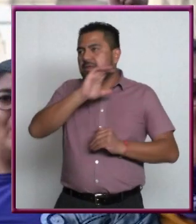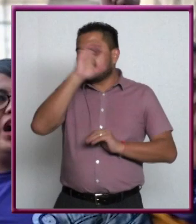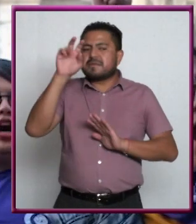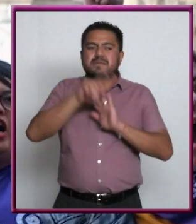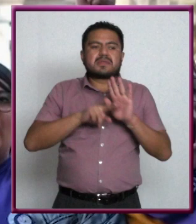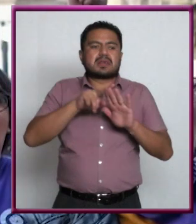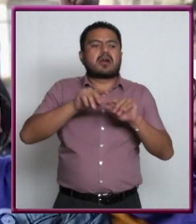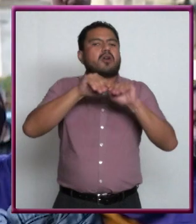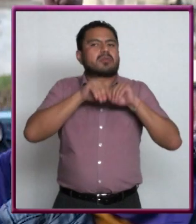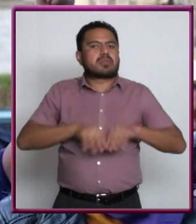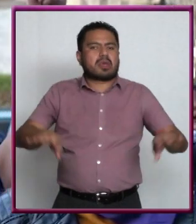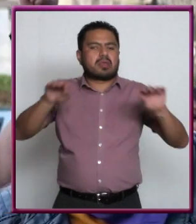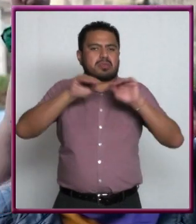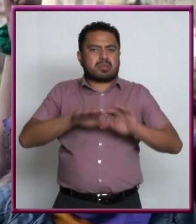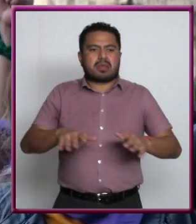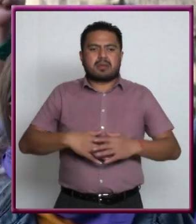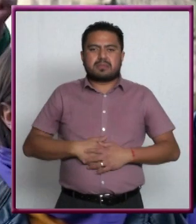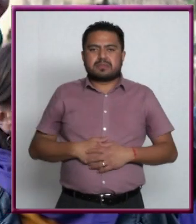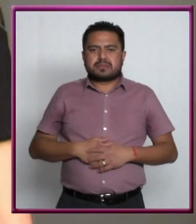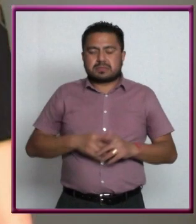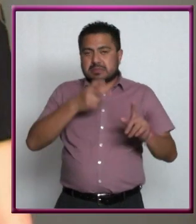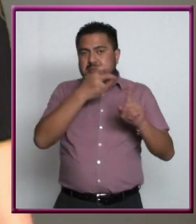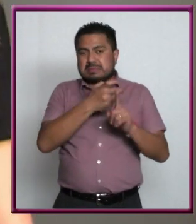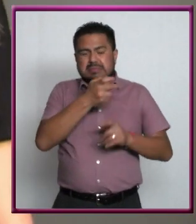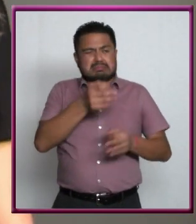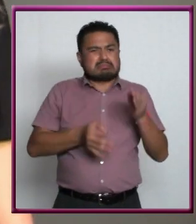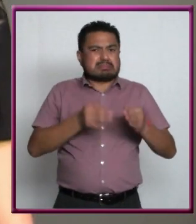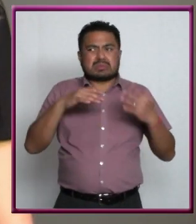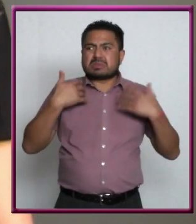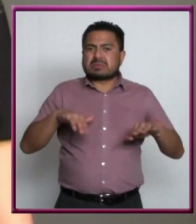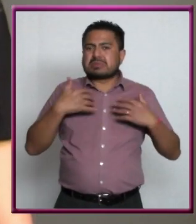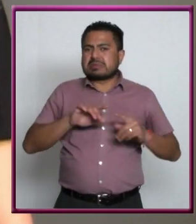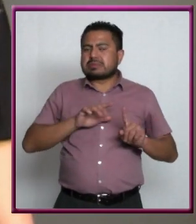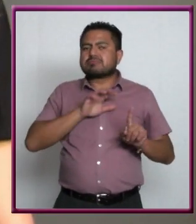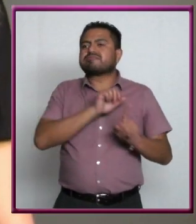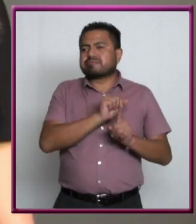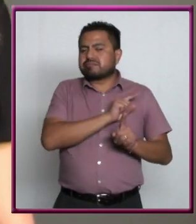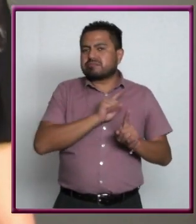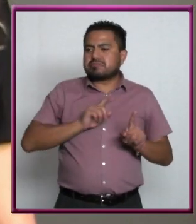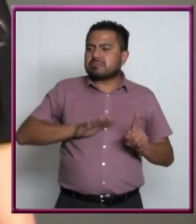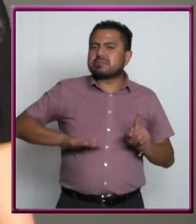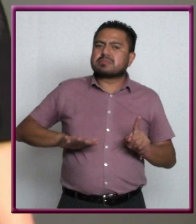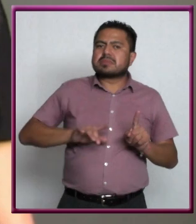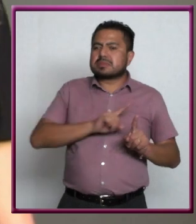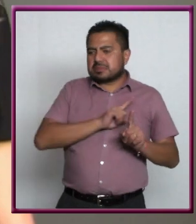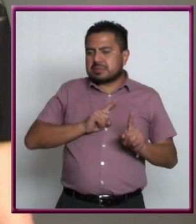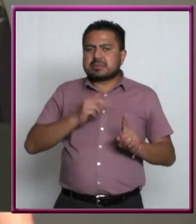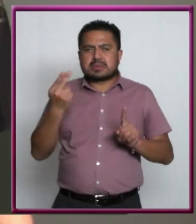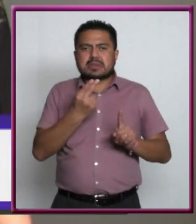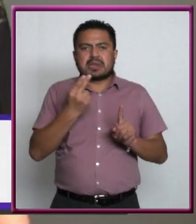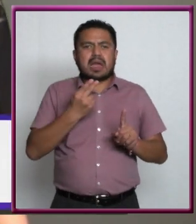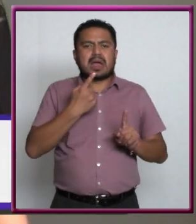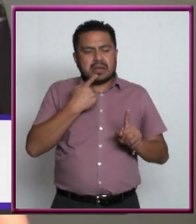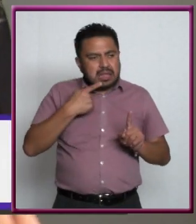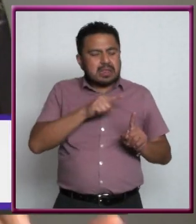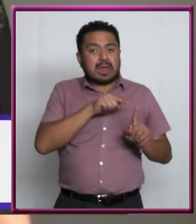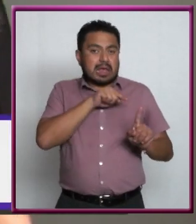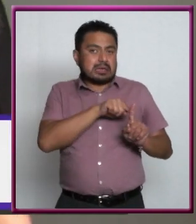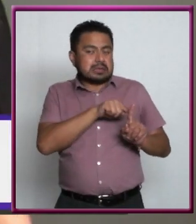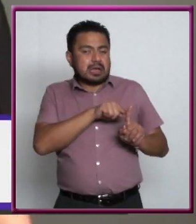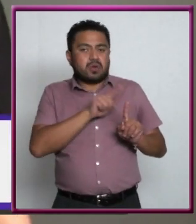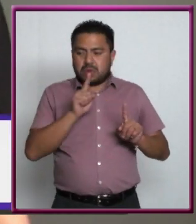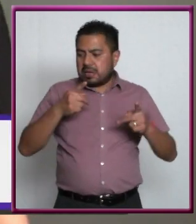los videos o fotografías sean difundidas. Este es un delito que se persigue por querella, es decir, se necesita que haya